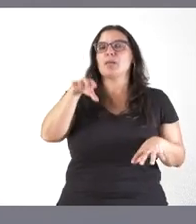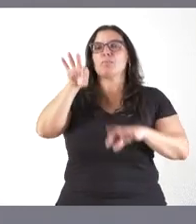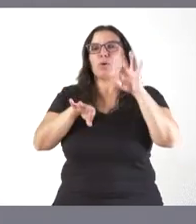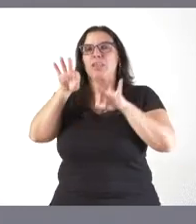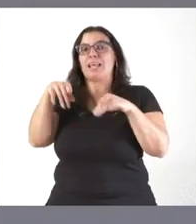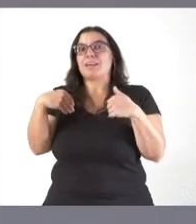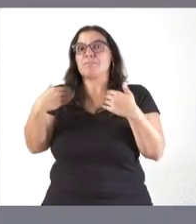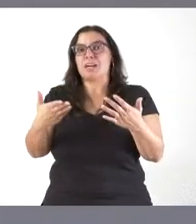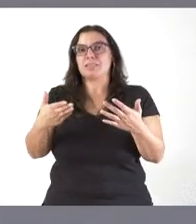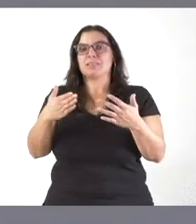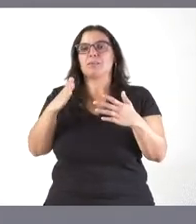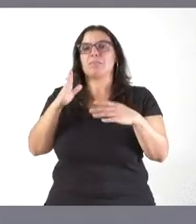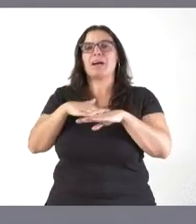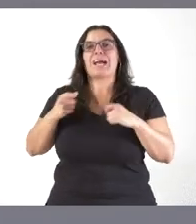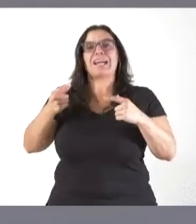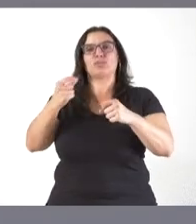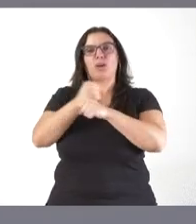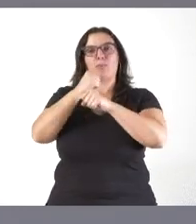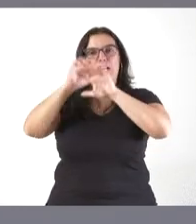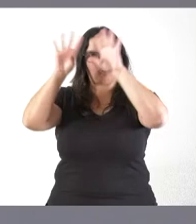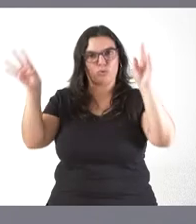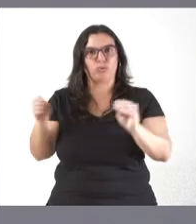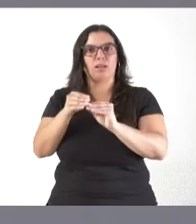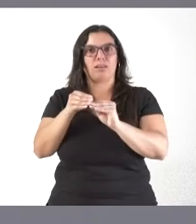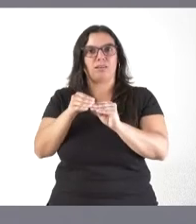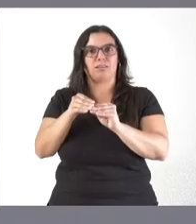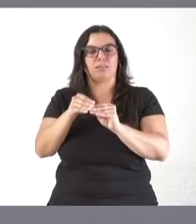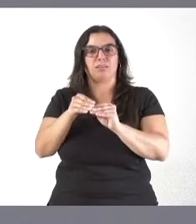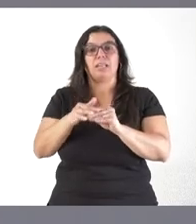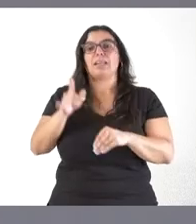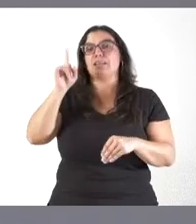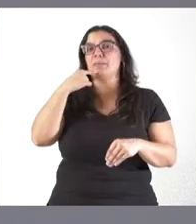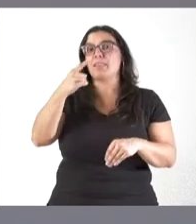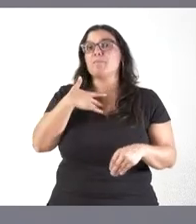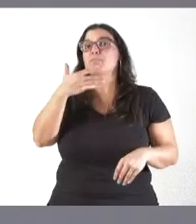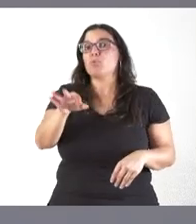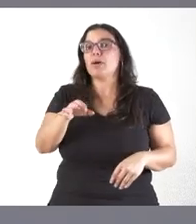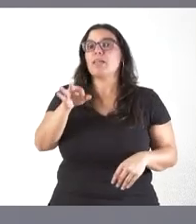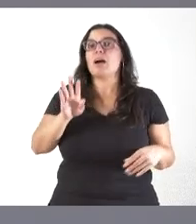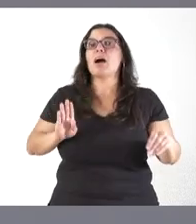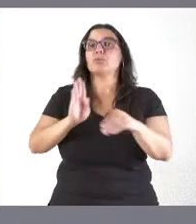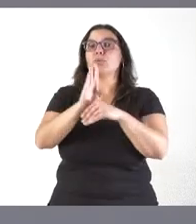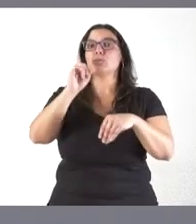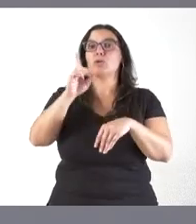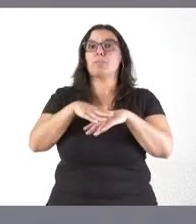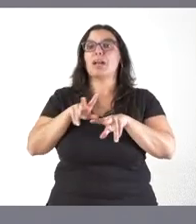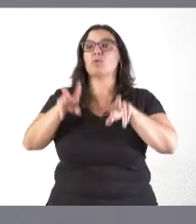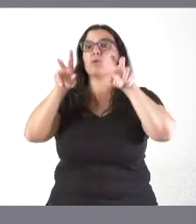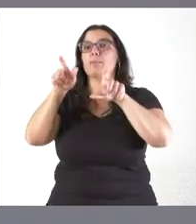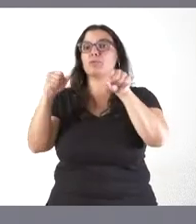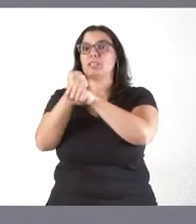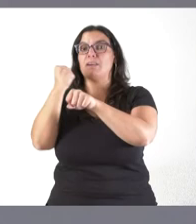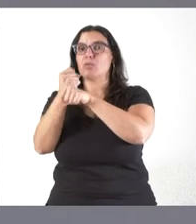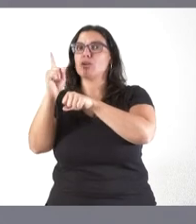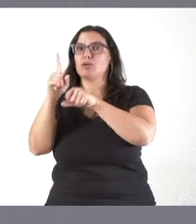respecto de los costes laborales y además habilitaba la posibilidad de que esas ayudas llegaran solamente para nuevos trabajadores nuevas empresas